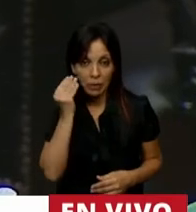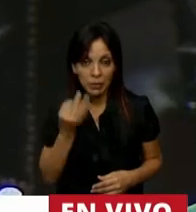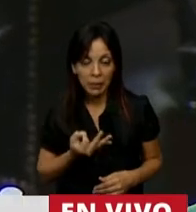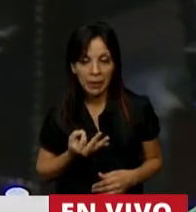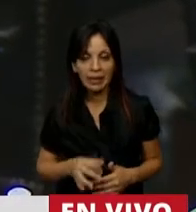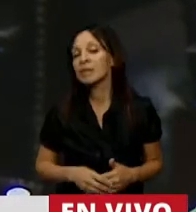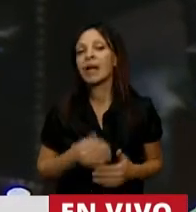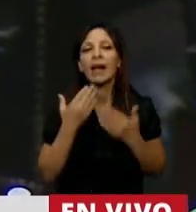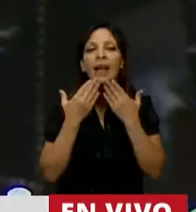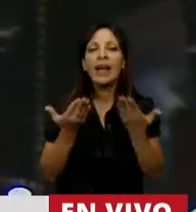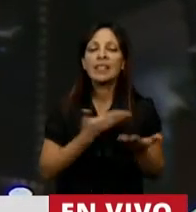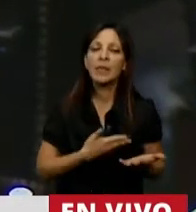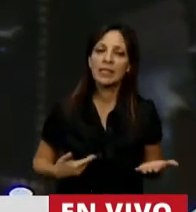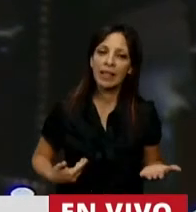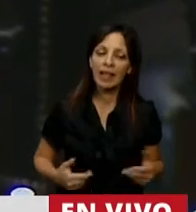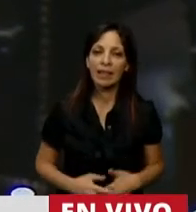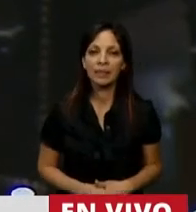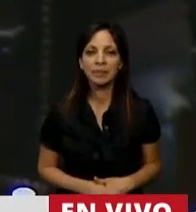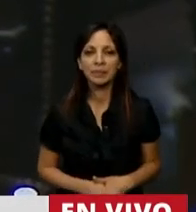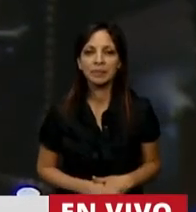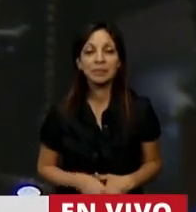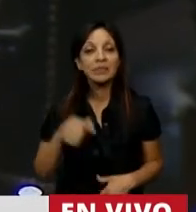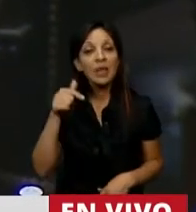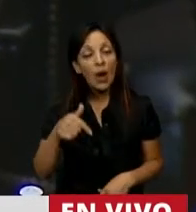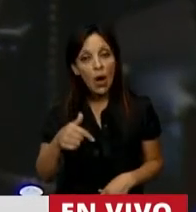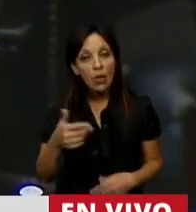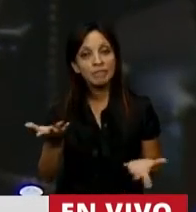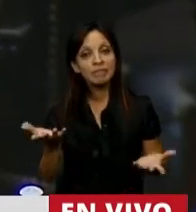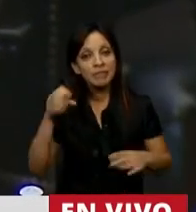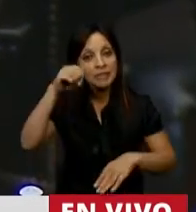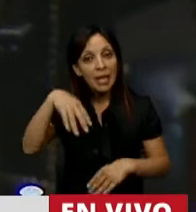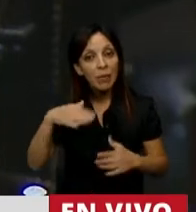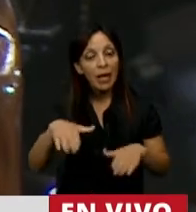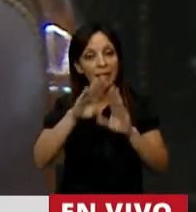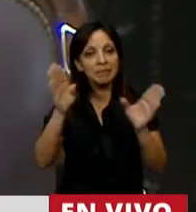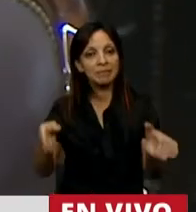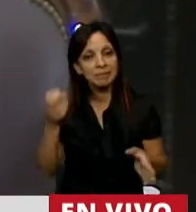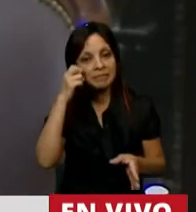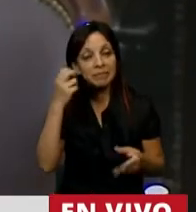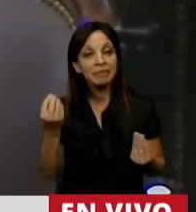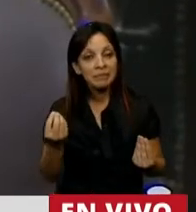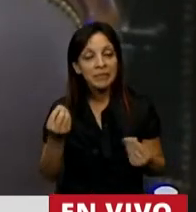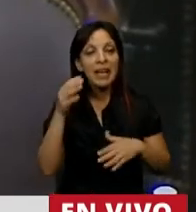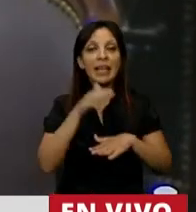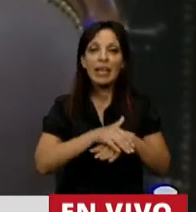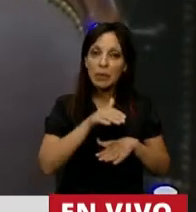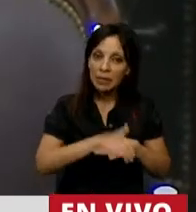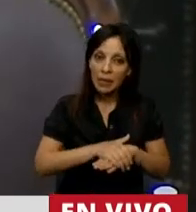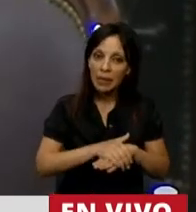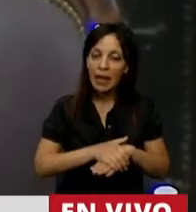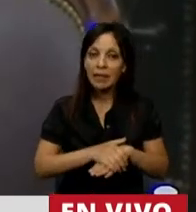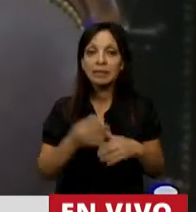Gracias, señor presidente. Hoy nos encontramos en este recinto teniendo la posibilidad y la responsabilidad de